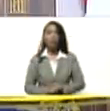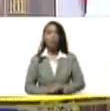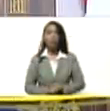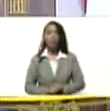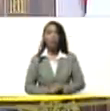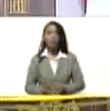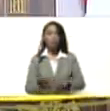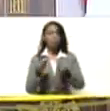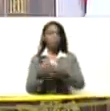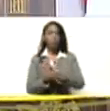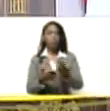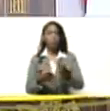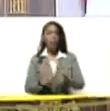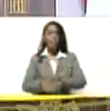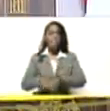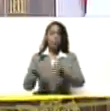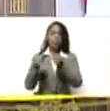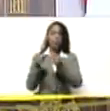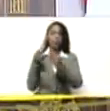para destruir